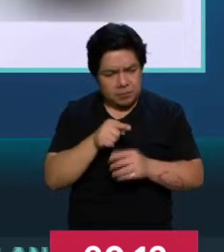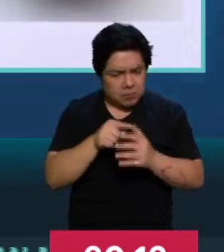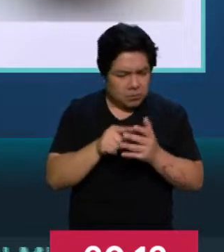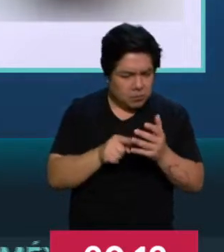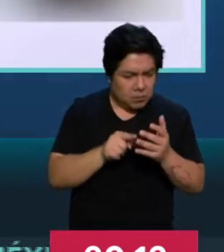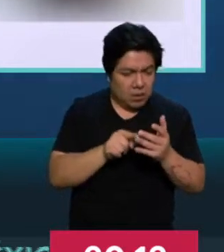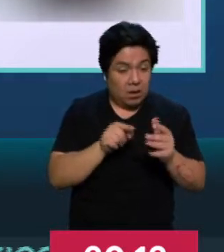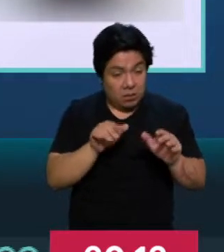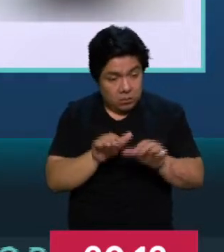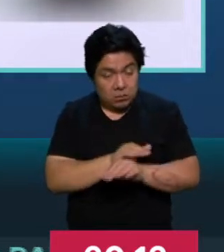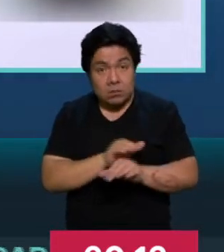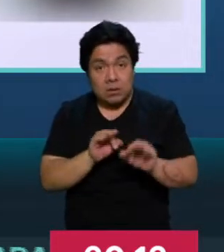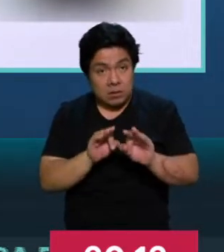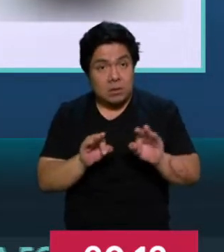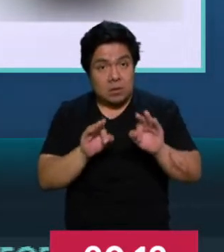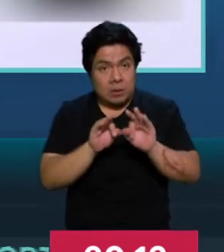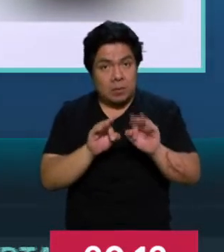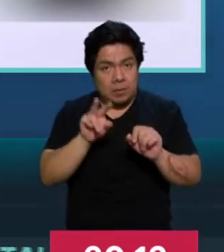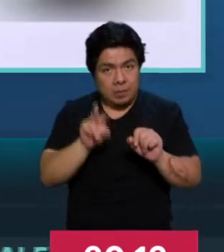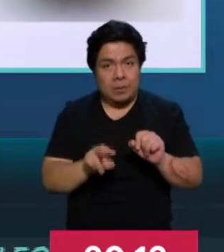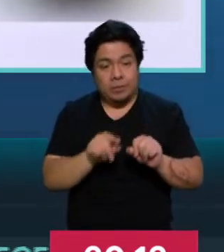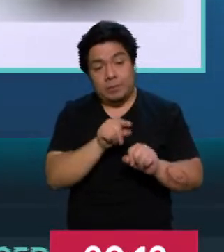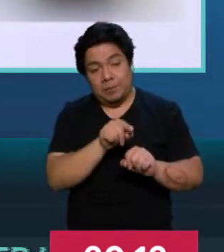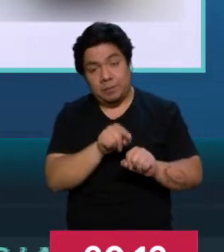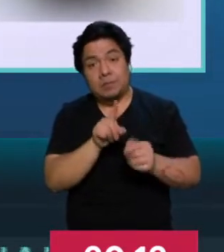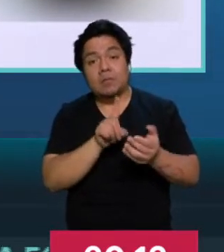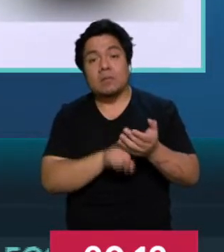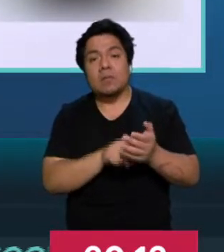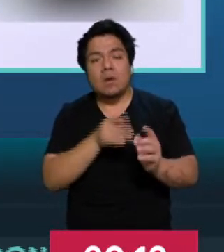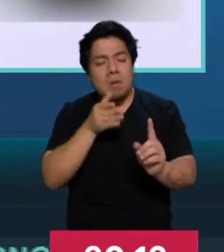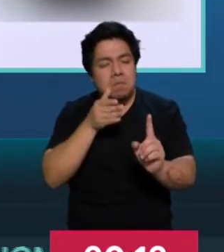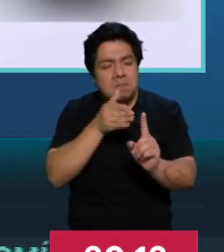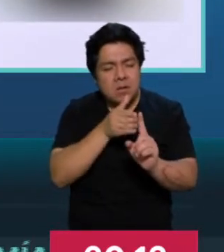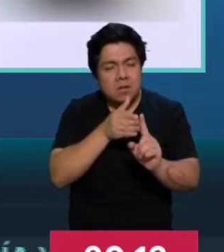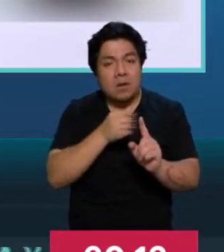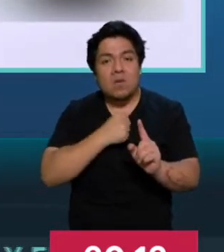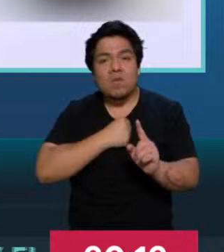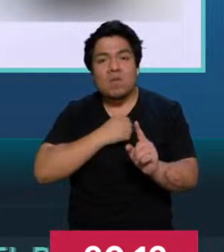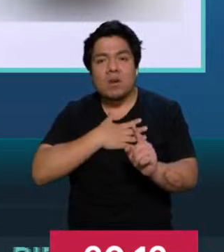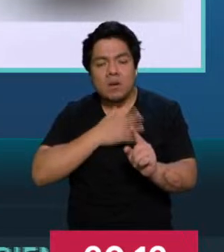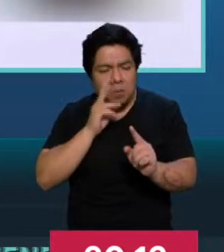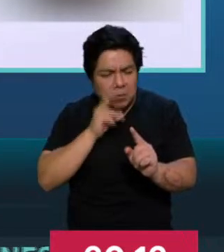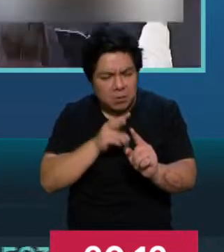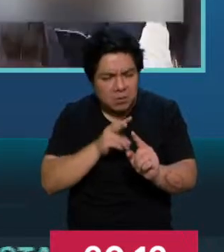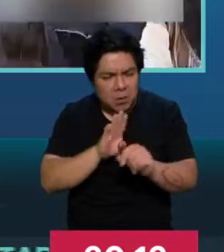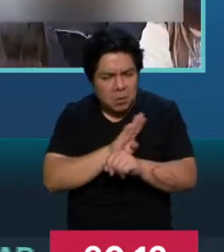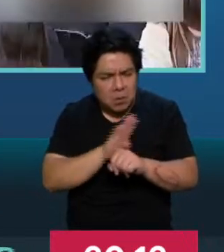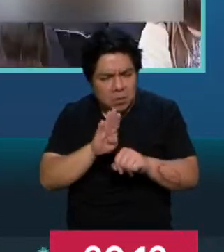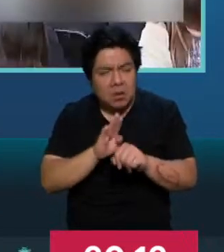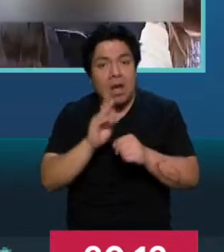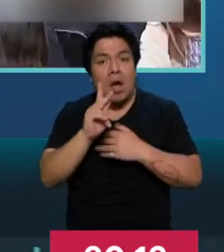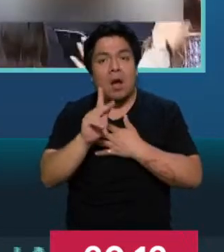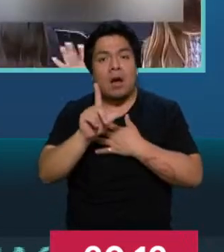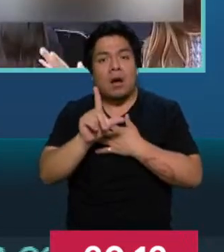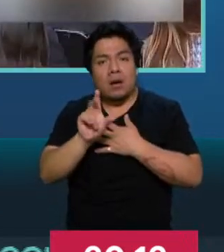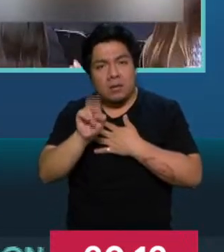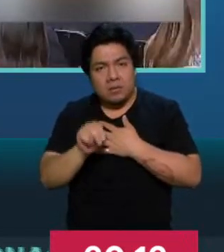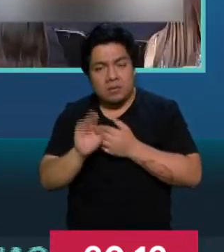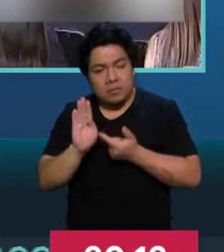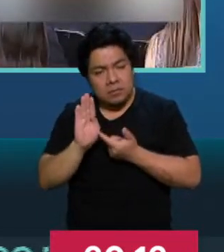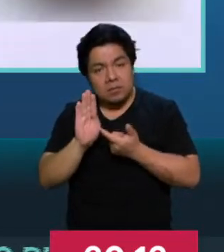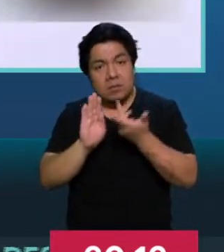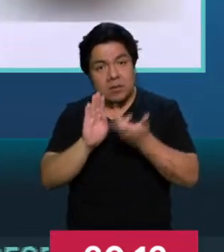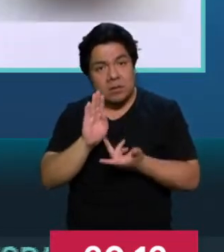cambio muy importante. En esta parte del énfasis en el bienestar, vemos que el plan que se está